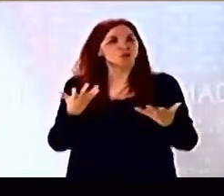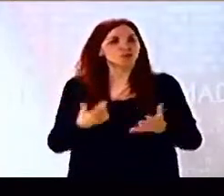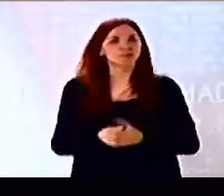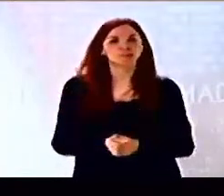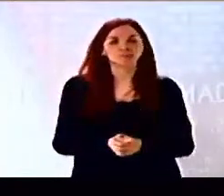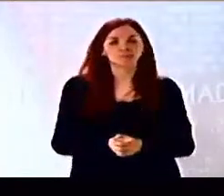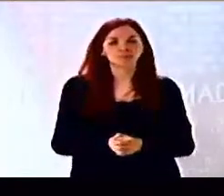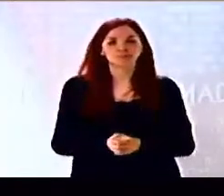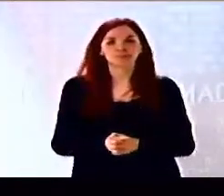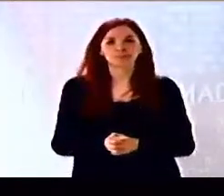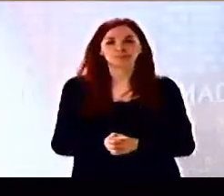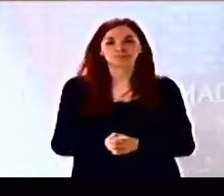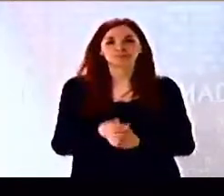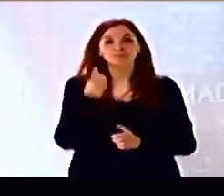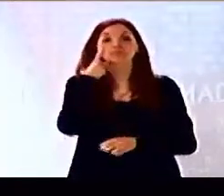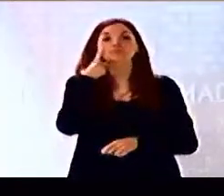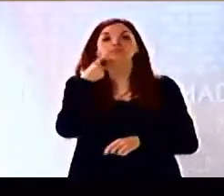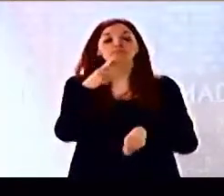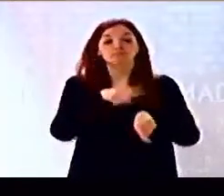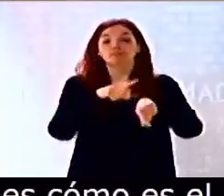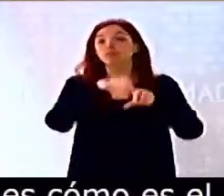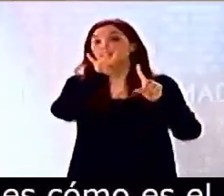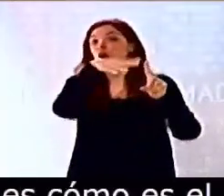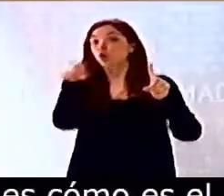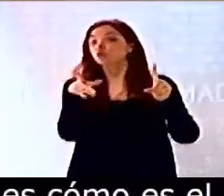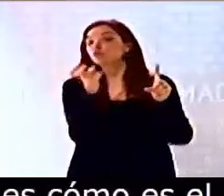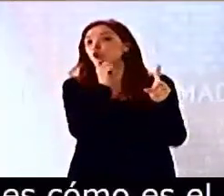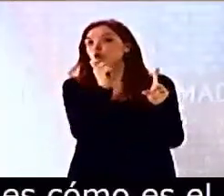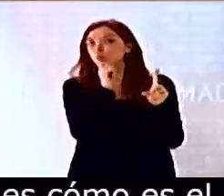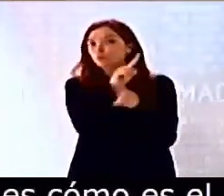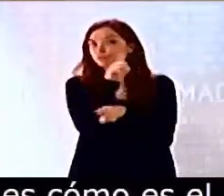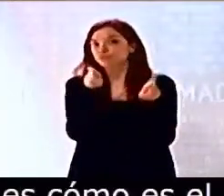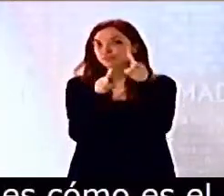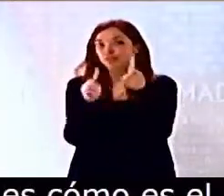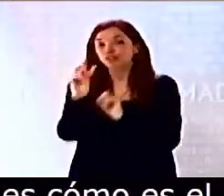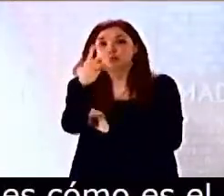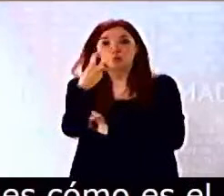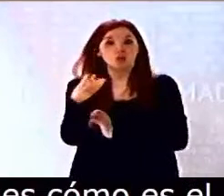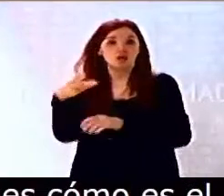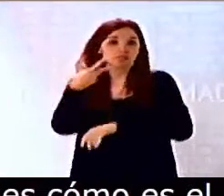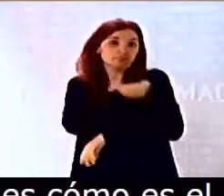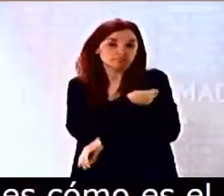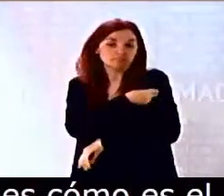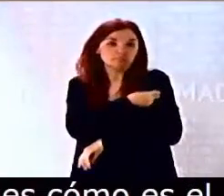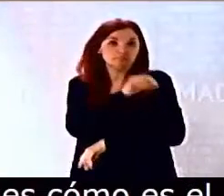es el calendario de vacunación y qué va a pasar con la segunda dosis.